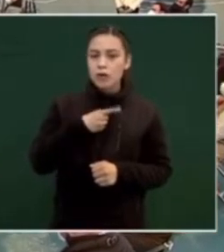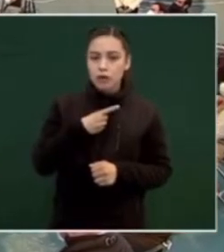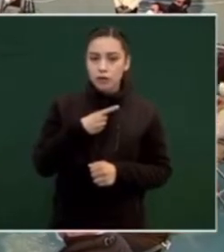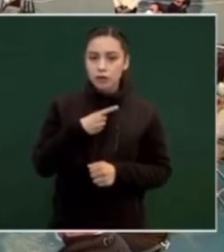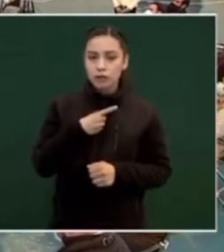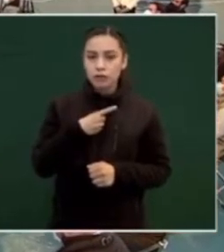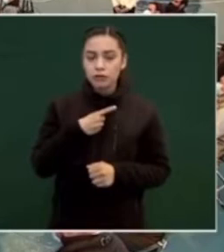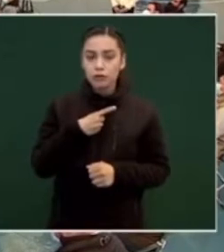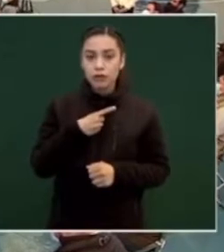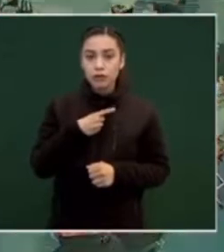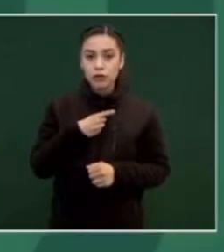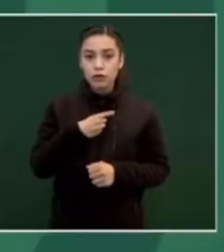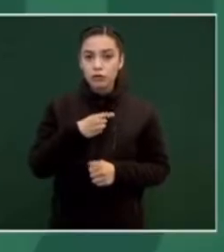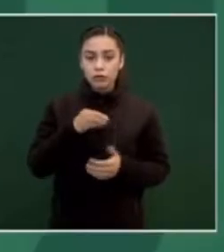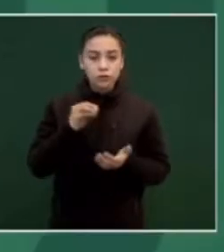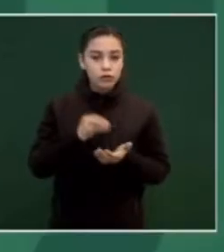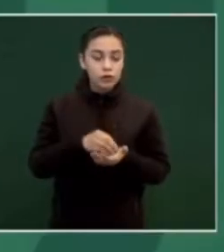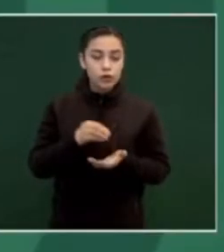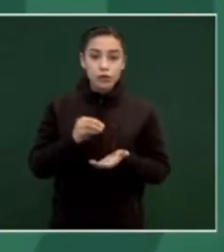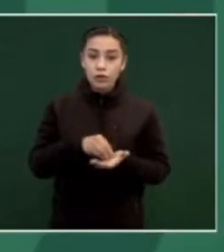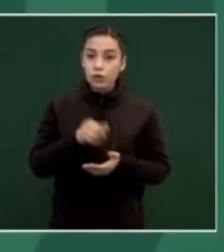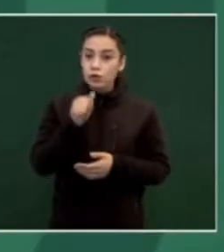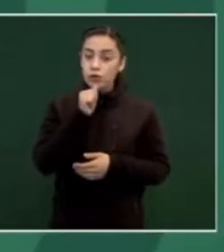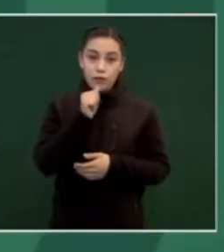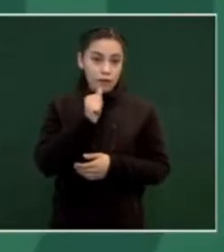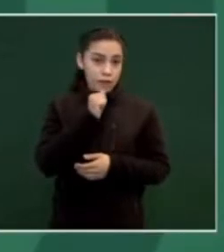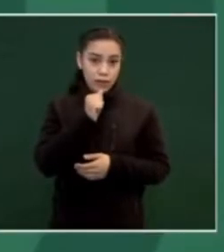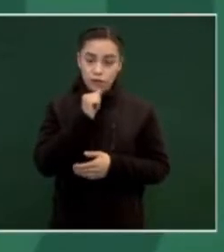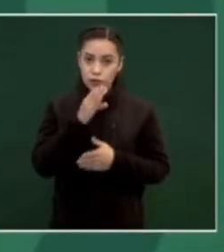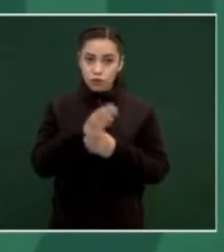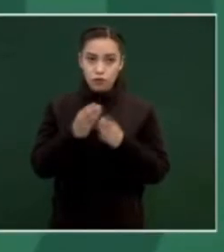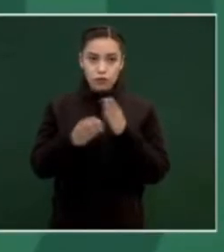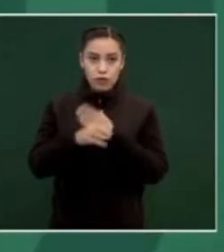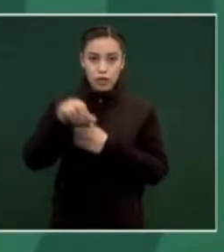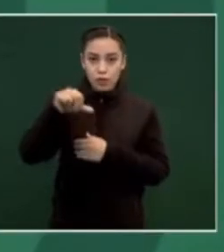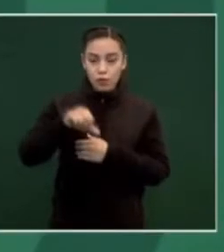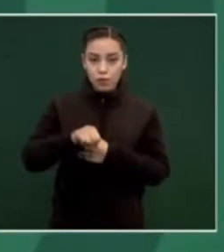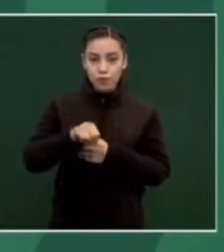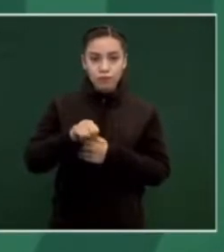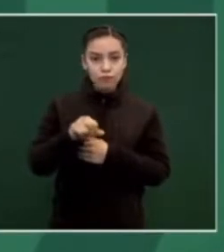estaban las cosas como aún le voy a decir